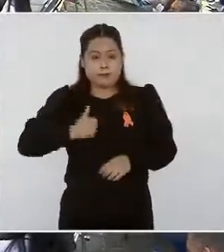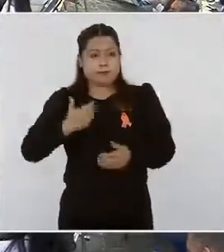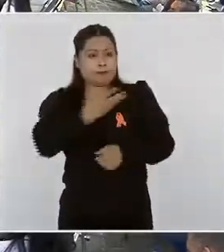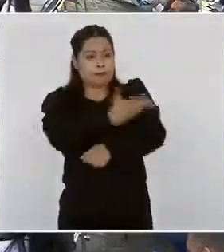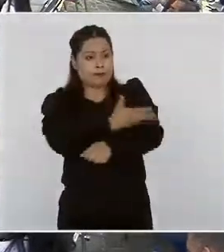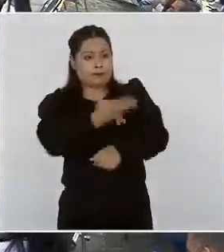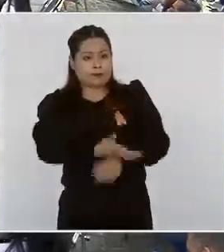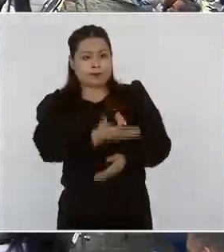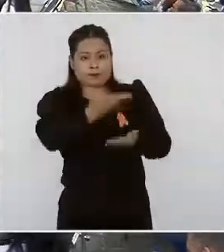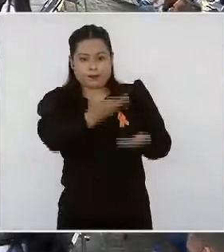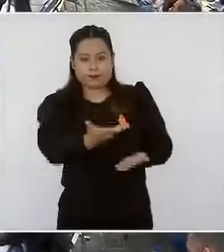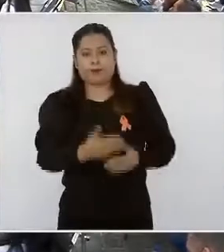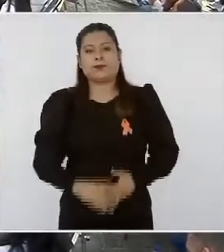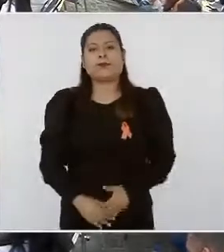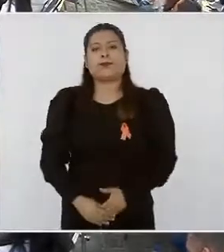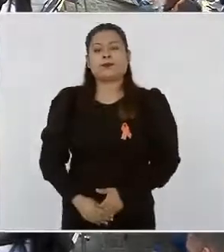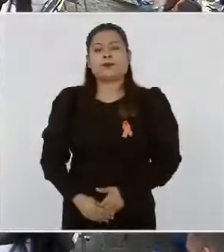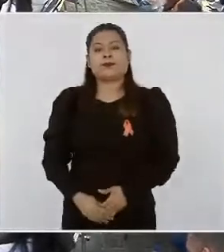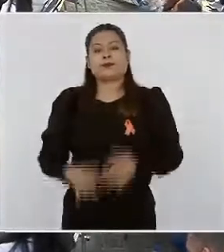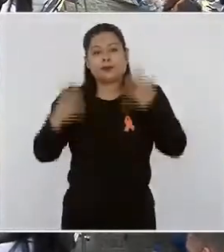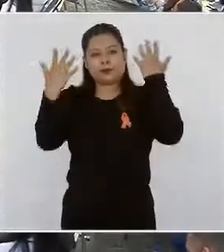aquí.